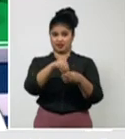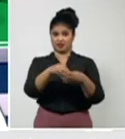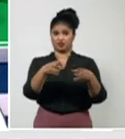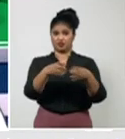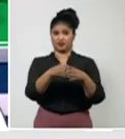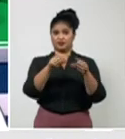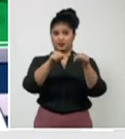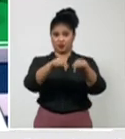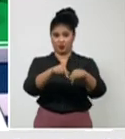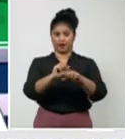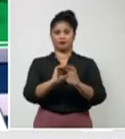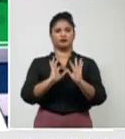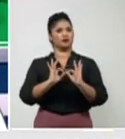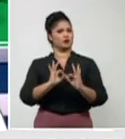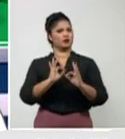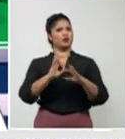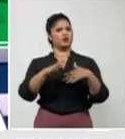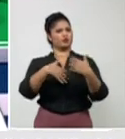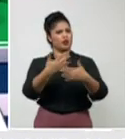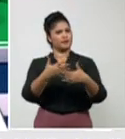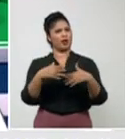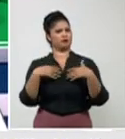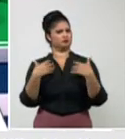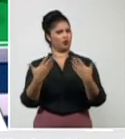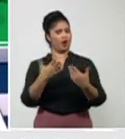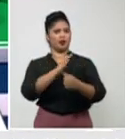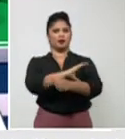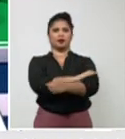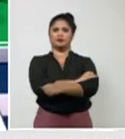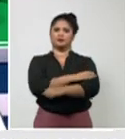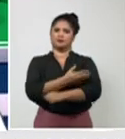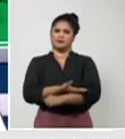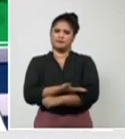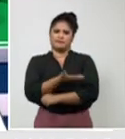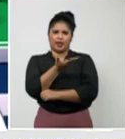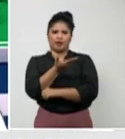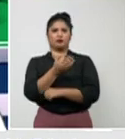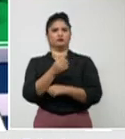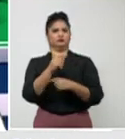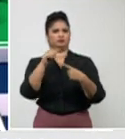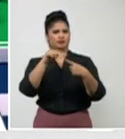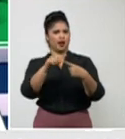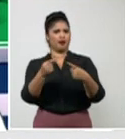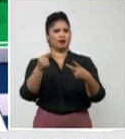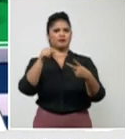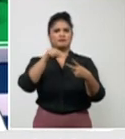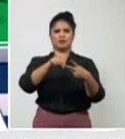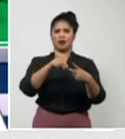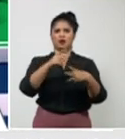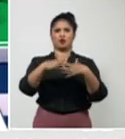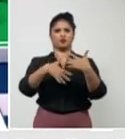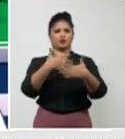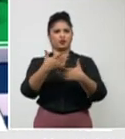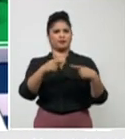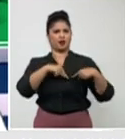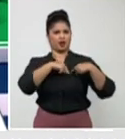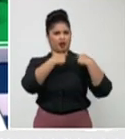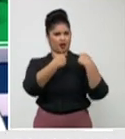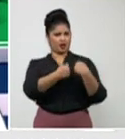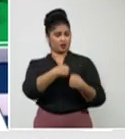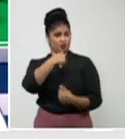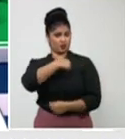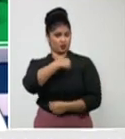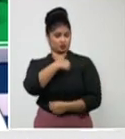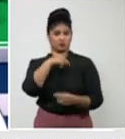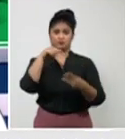de tener hipertensión arterial, cardiopatía isquémica, fibrosis pulmonar. Todas estas afecciones